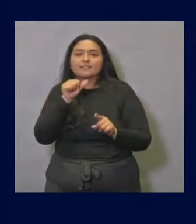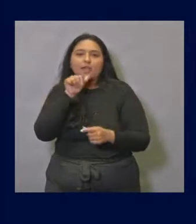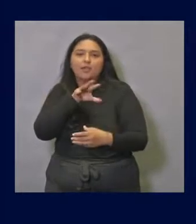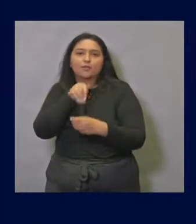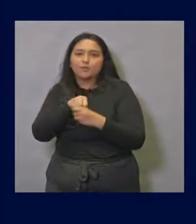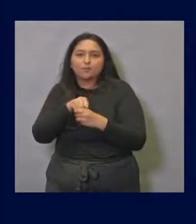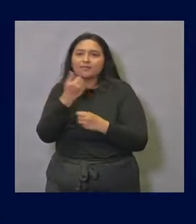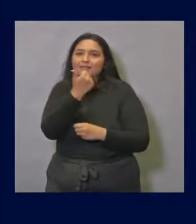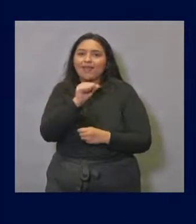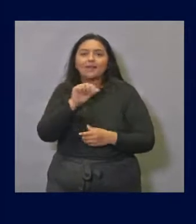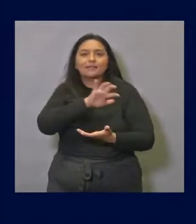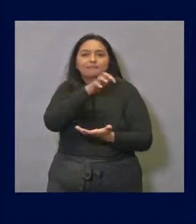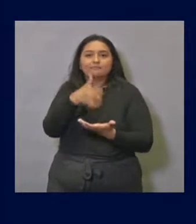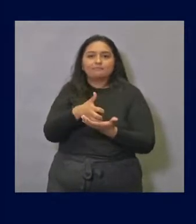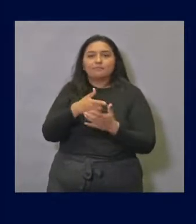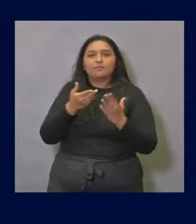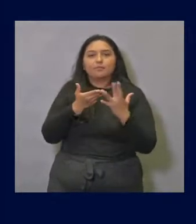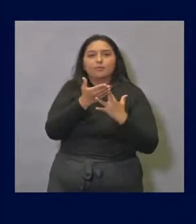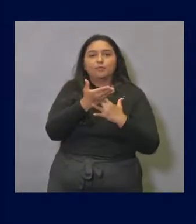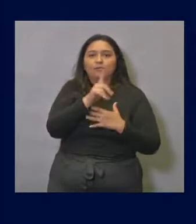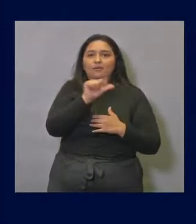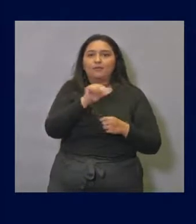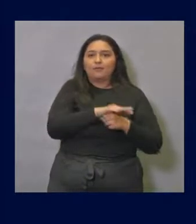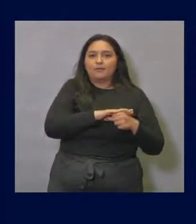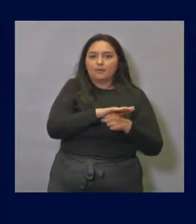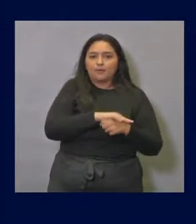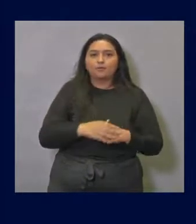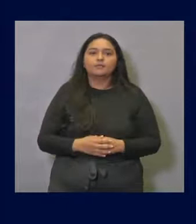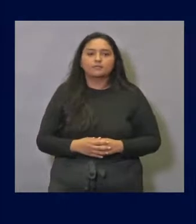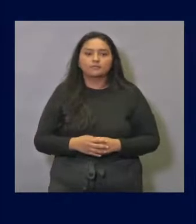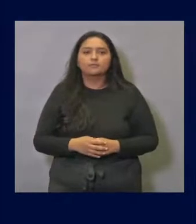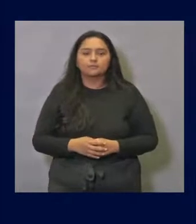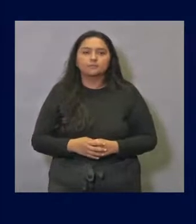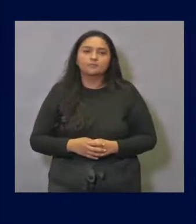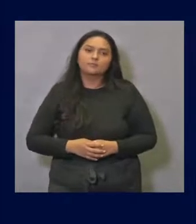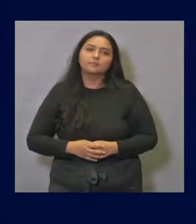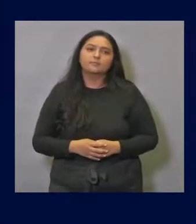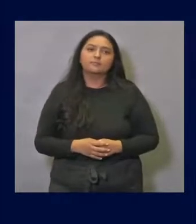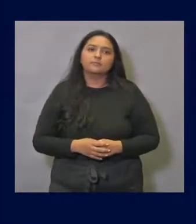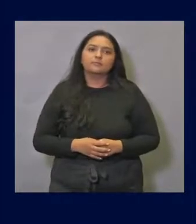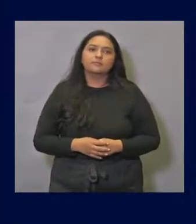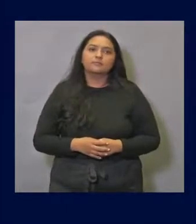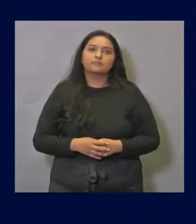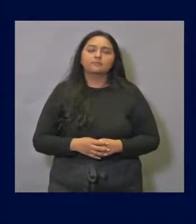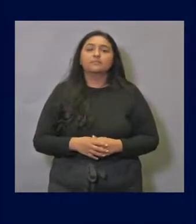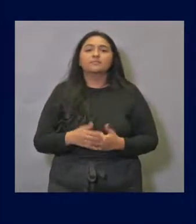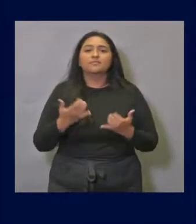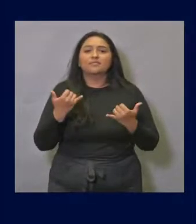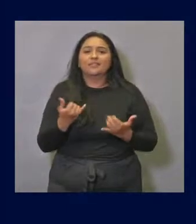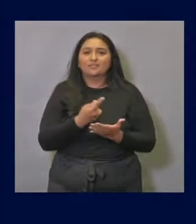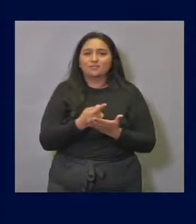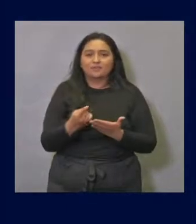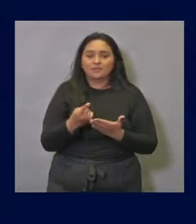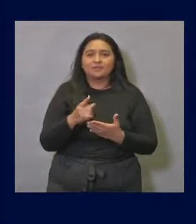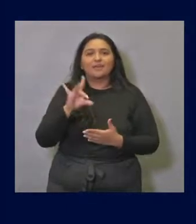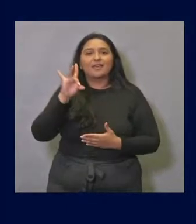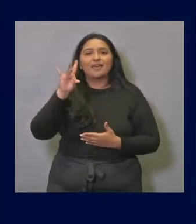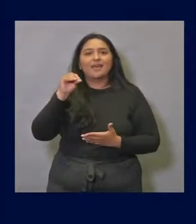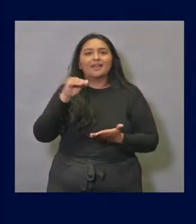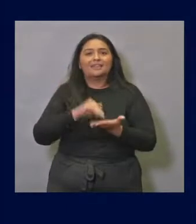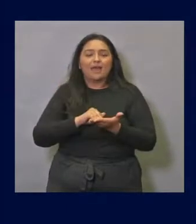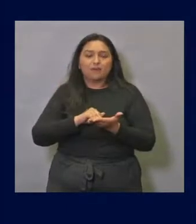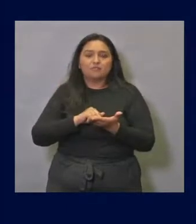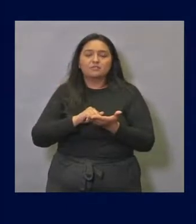Nuestra asignación para esta semana es de casi 80,000 dosis menos que la asignación de la